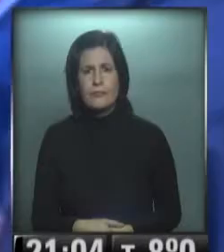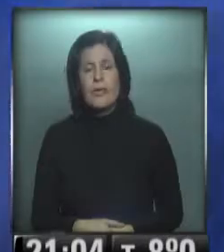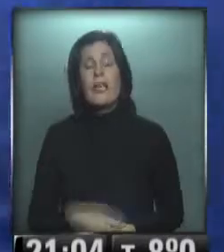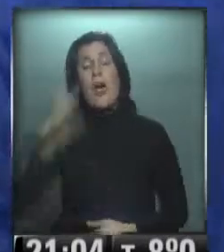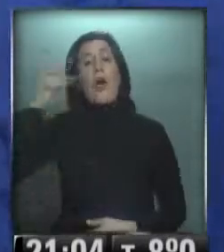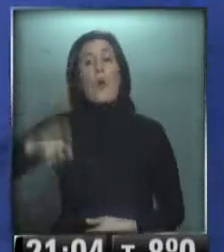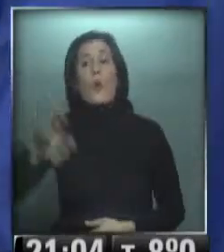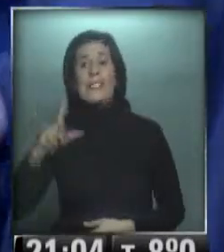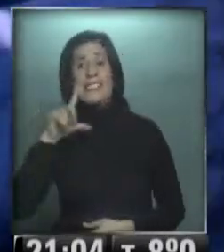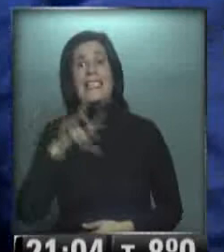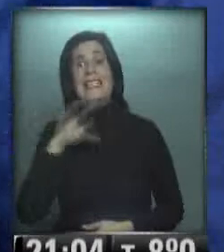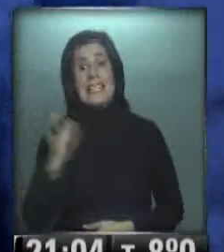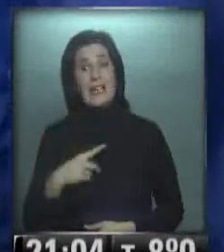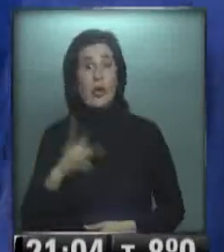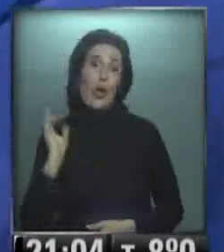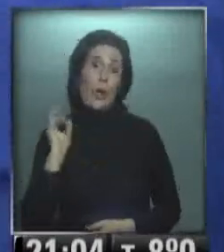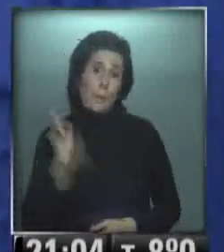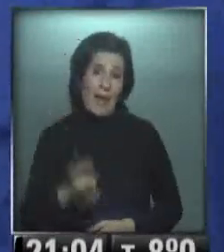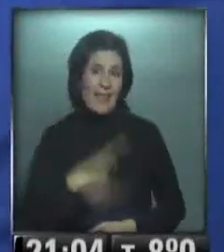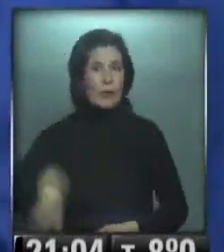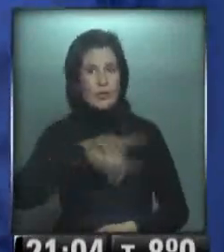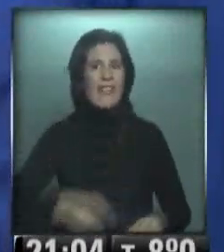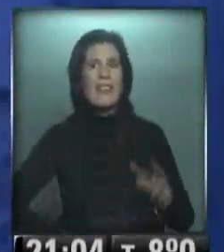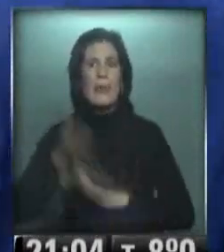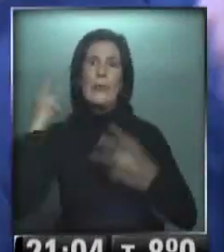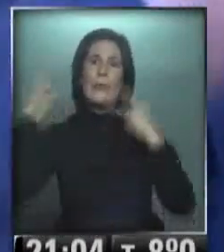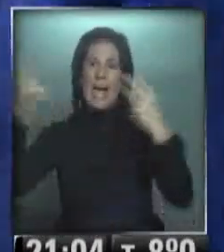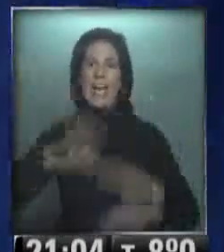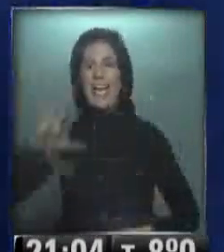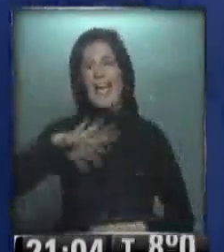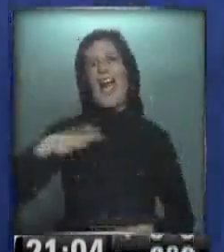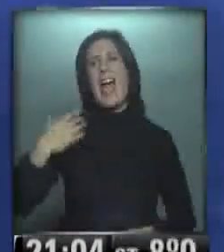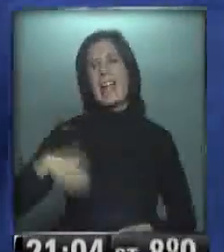prohibió a todos en la salida del país sin autorización judicial excepto agudo